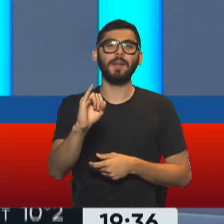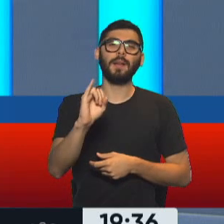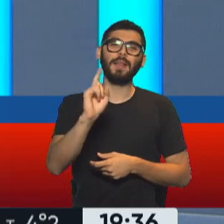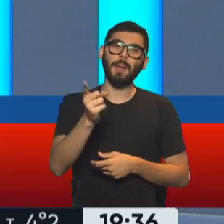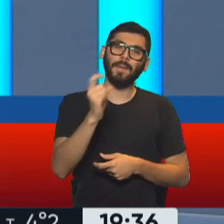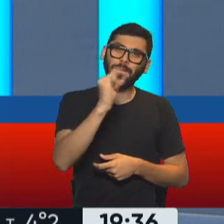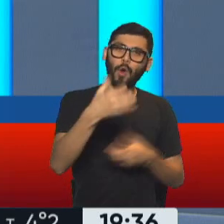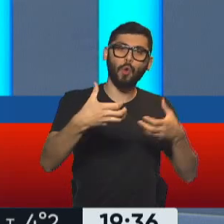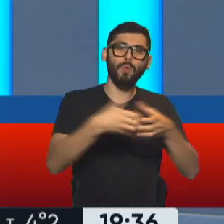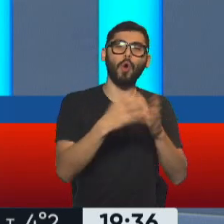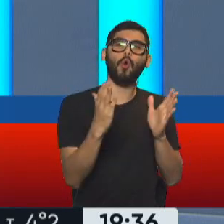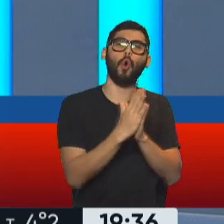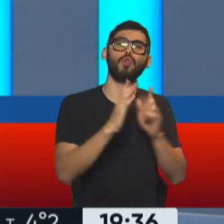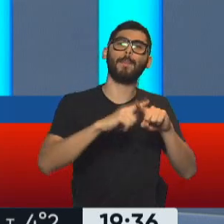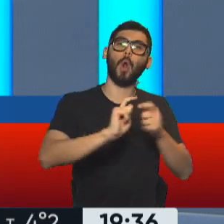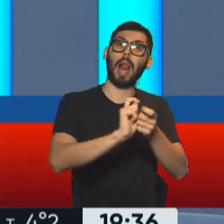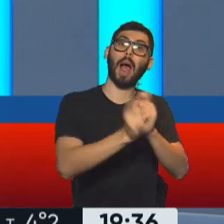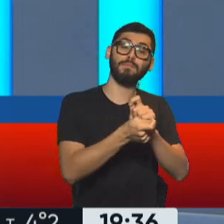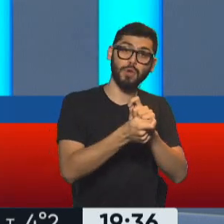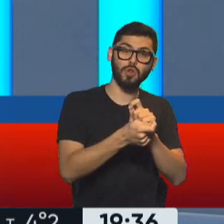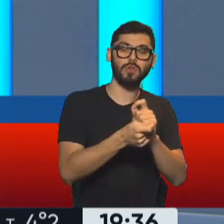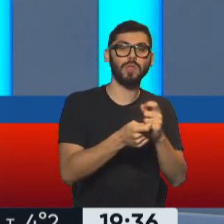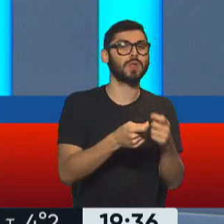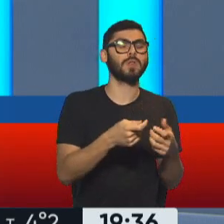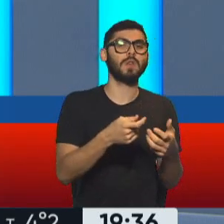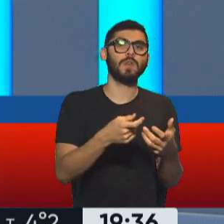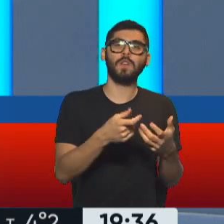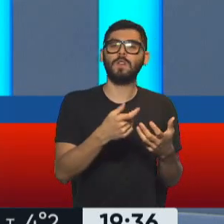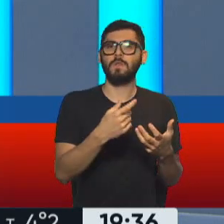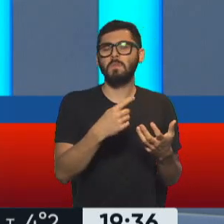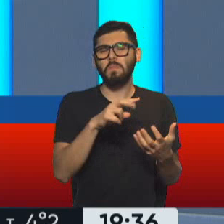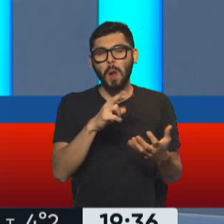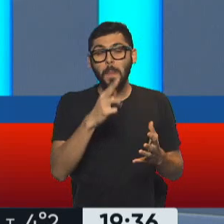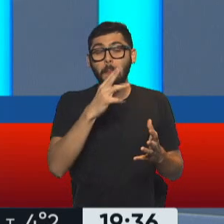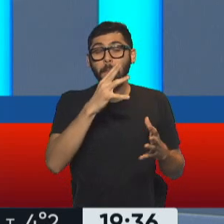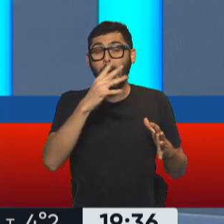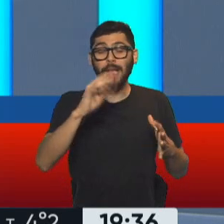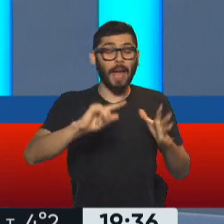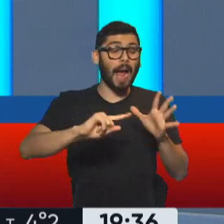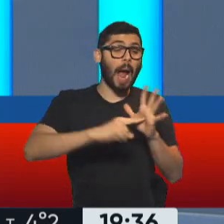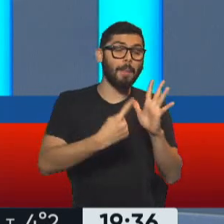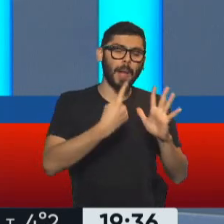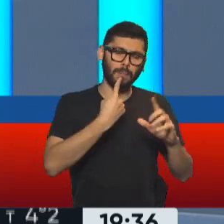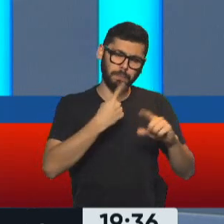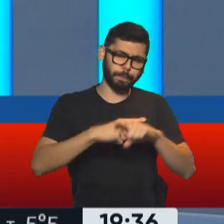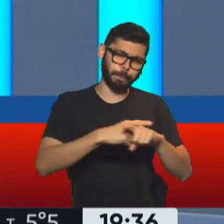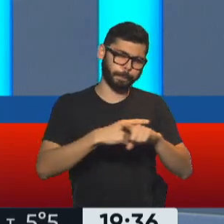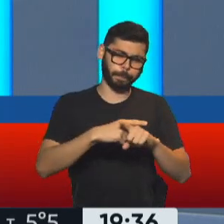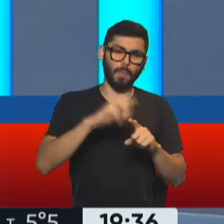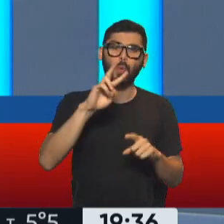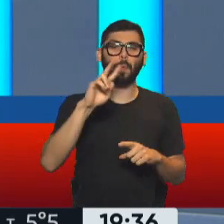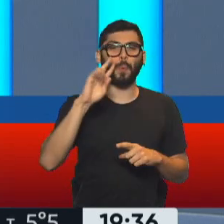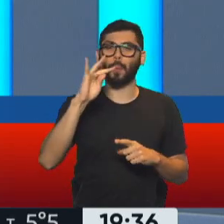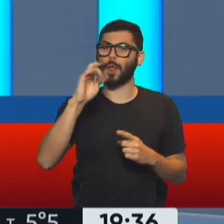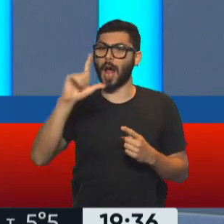la de situaciones juntos por el cambio que cuando todo parecía indicar que la gran pelea iba a ser en la ciudad buenos aires entre maría eugenia vidal de patricia bullrich